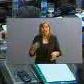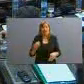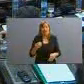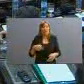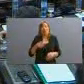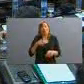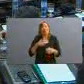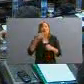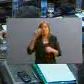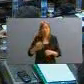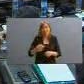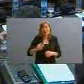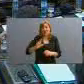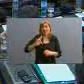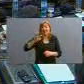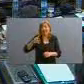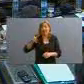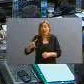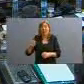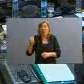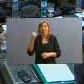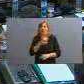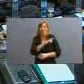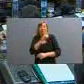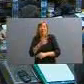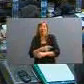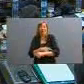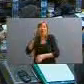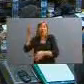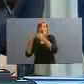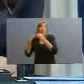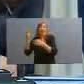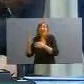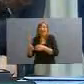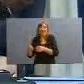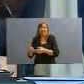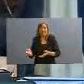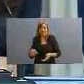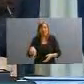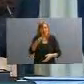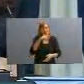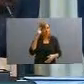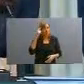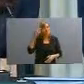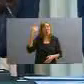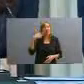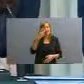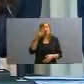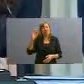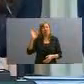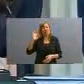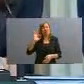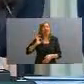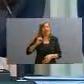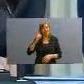múltiples razones en el tercer poder, el poder judicial. Yo les voy a contar una anécdota. ¿Ustedes se acuerdan del Bicentenario?